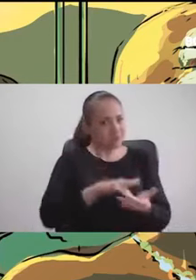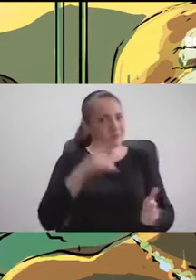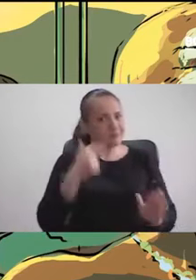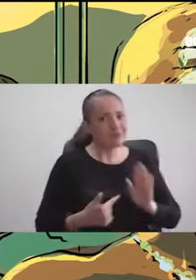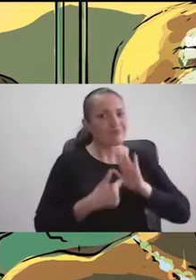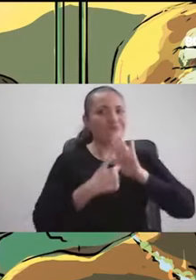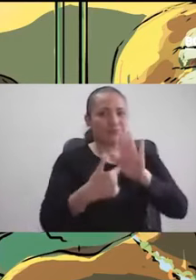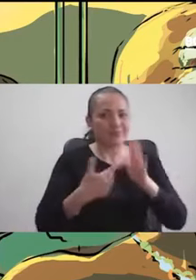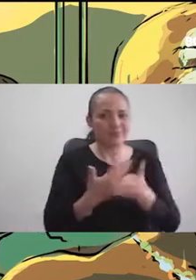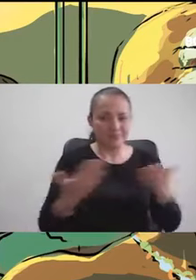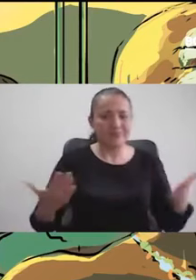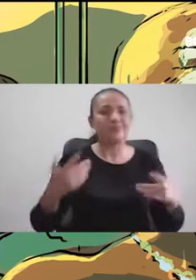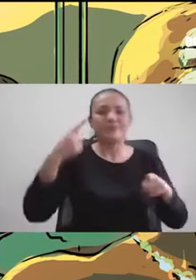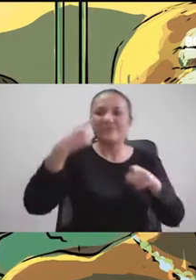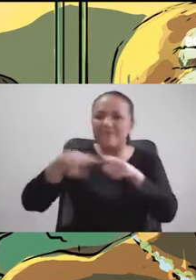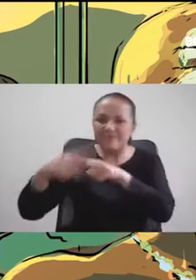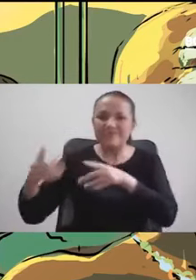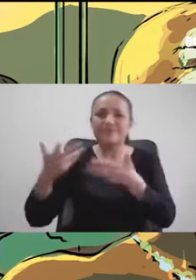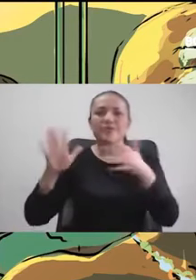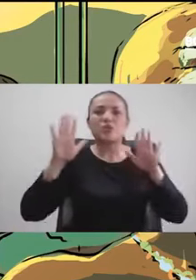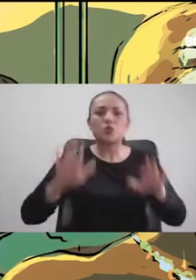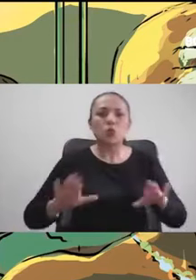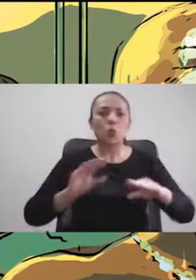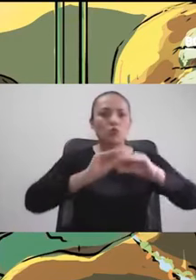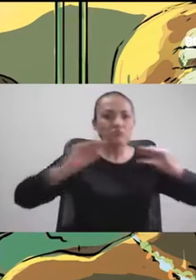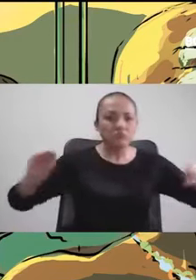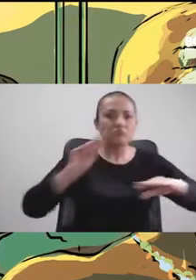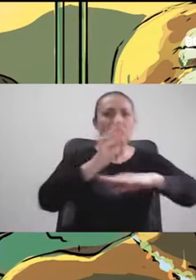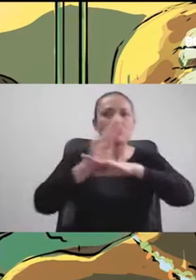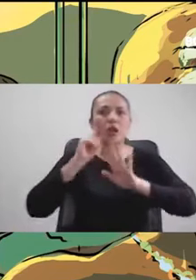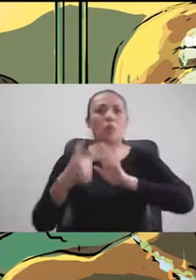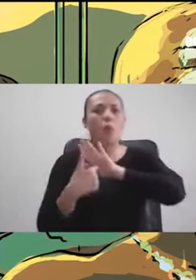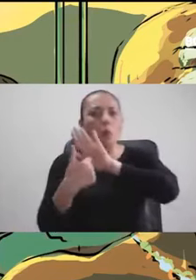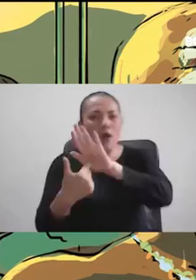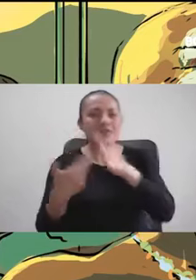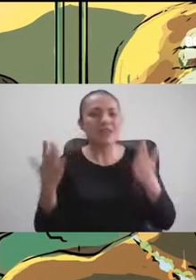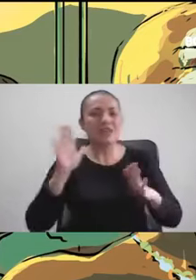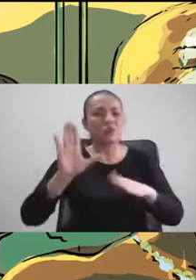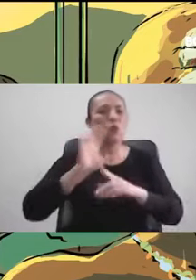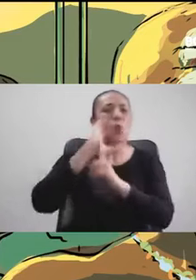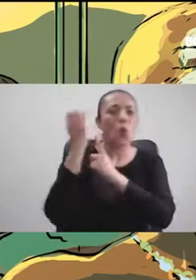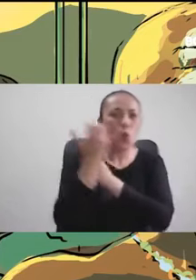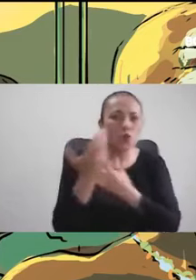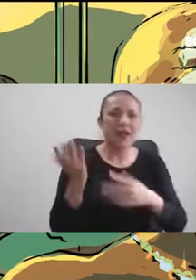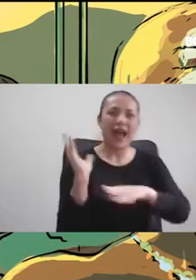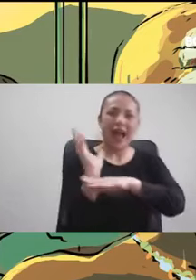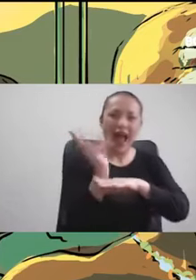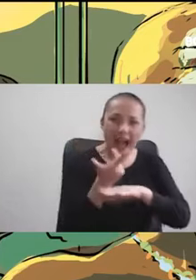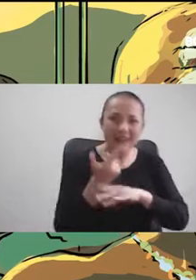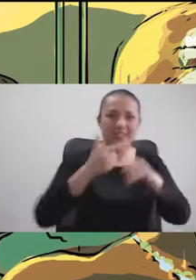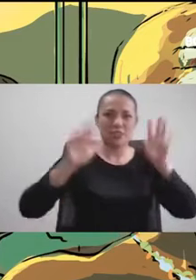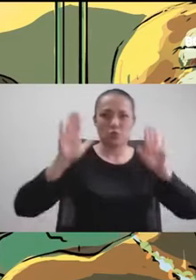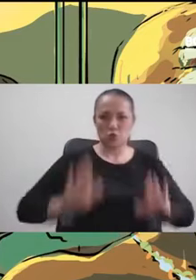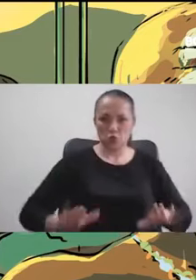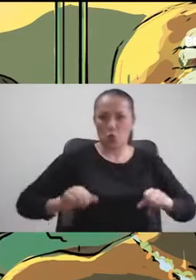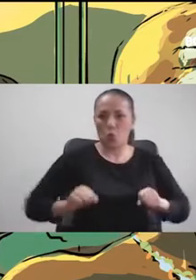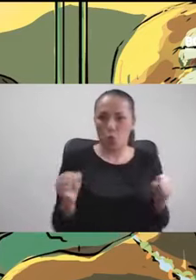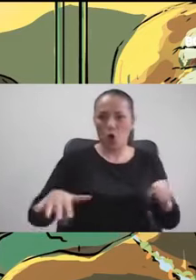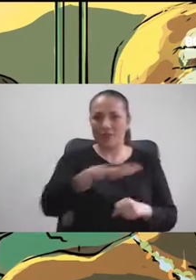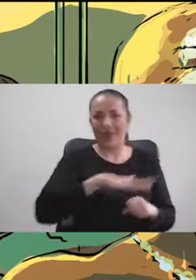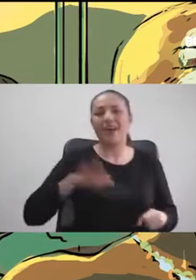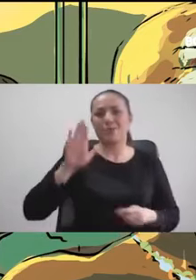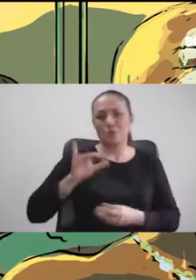los diferentes, en las diferentes plataformas culturales y artísticas del IDARTES y de la ciudad. Sean pues bienvenidos